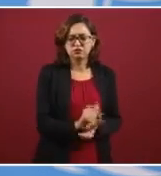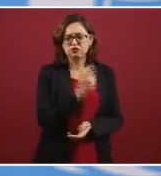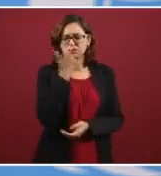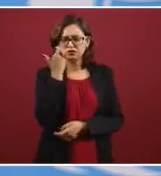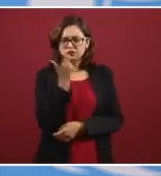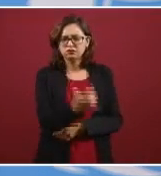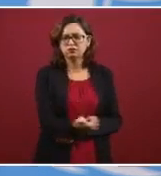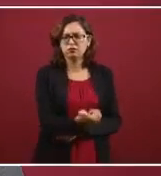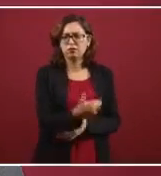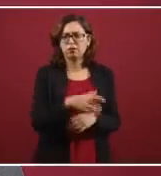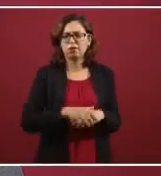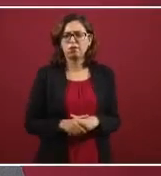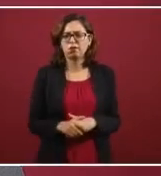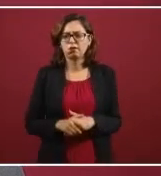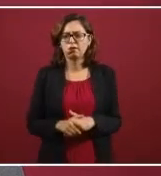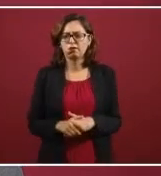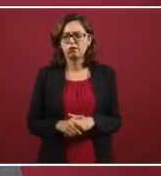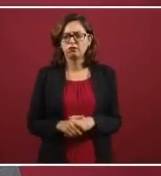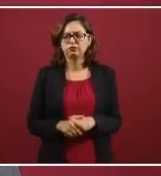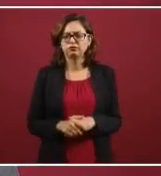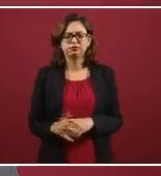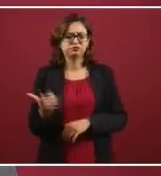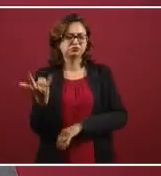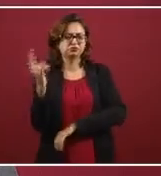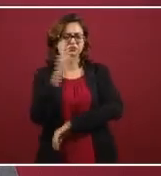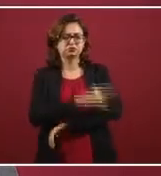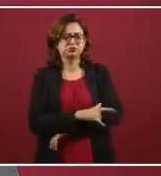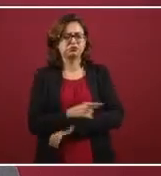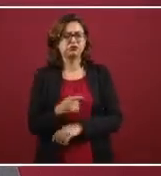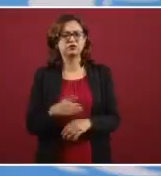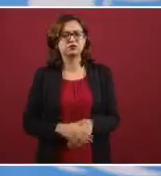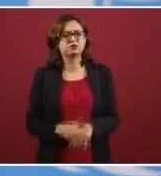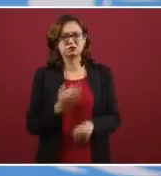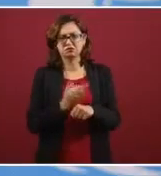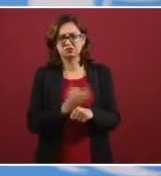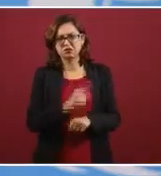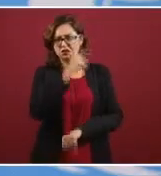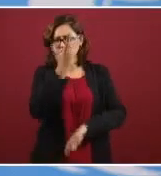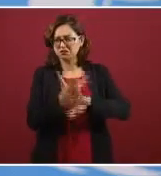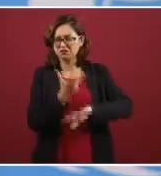7,000 millones de pesos. Un avión que no lo tiene ni Donald Trump.